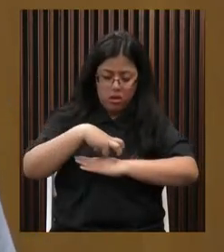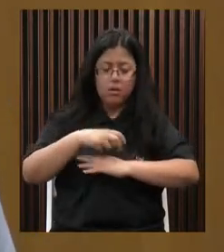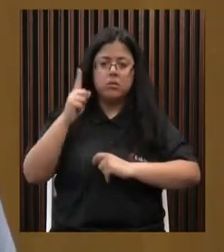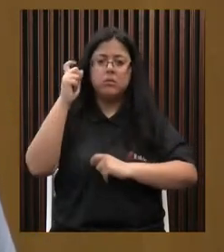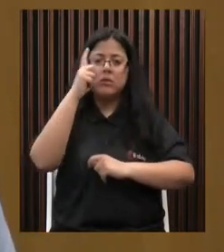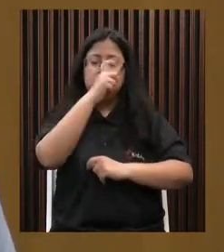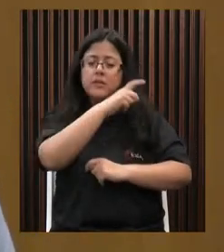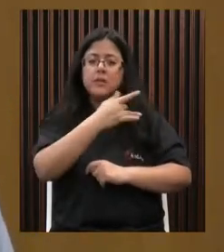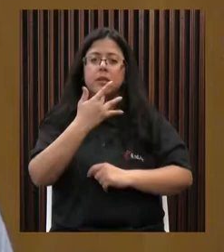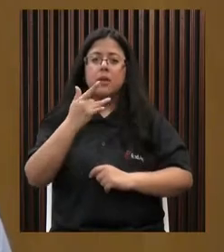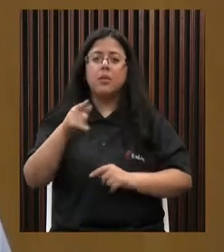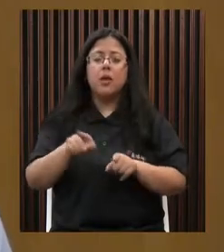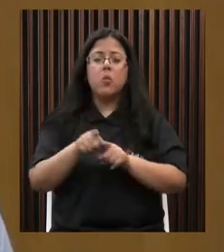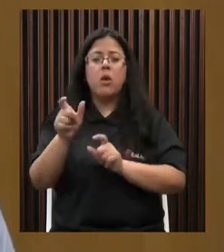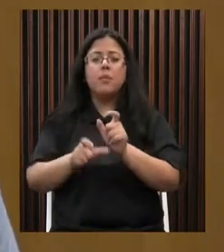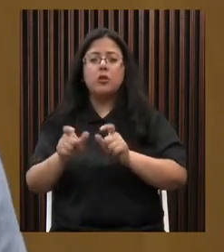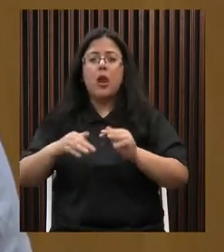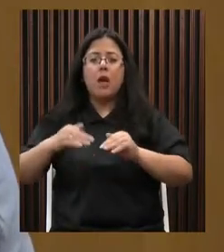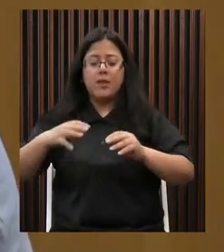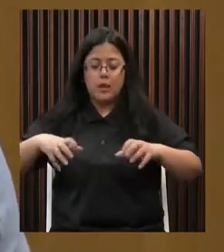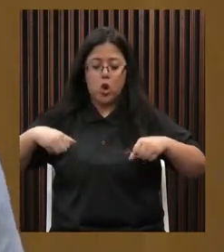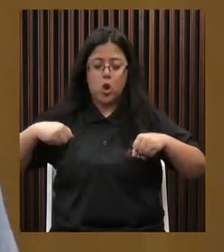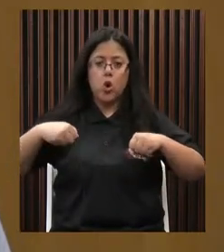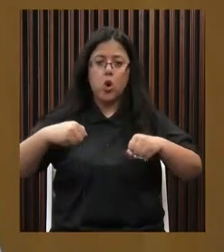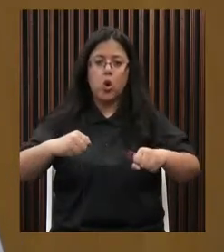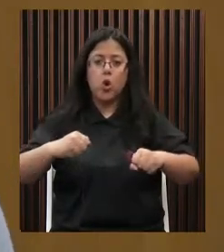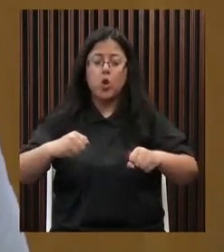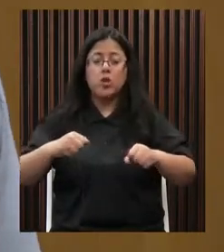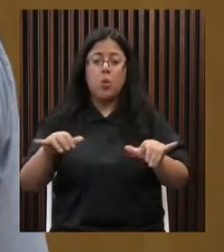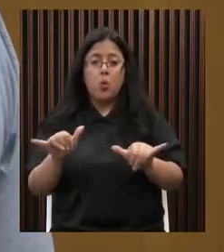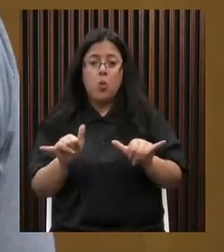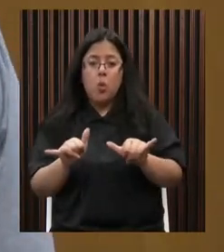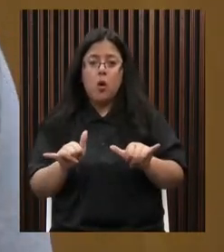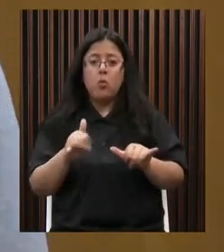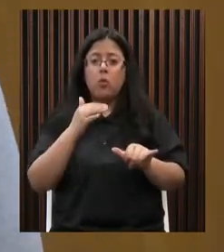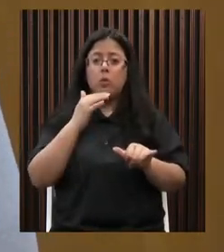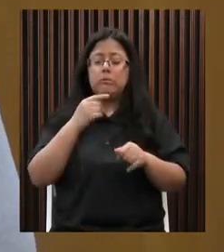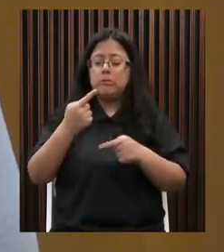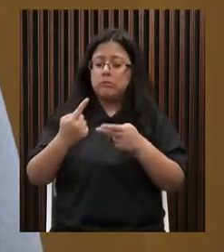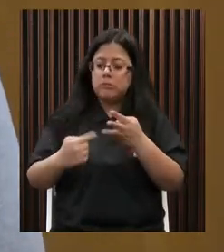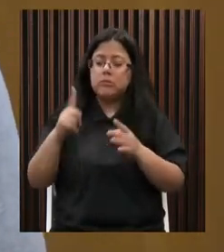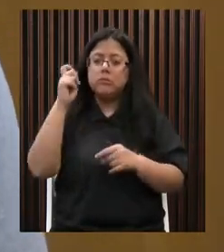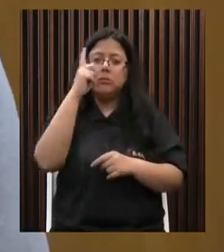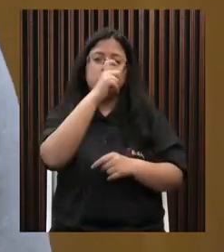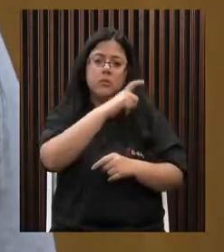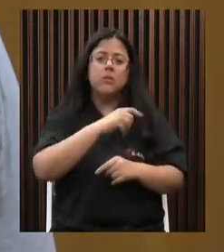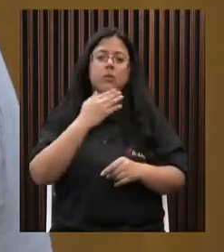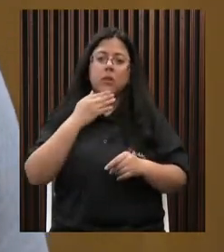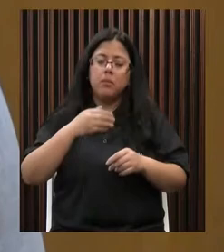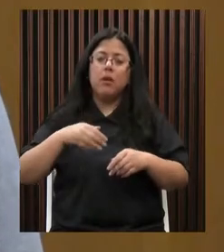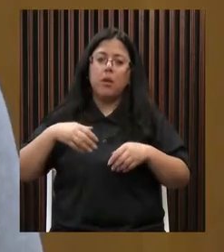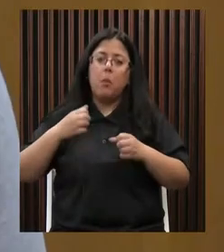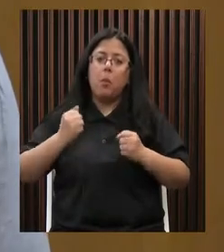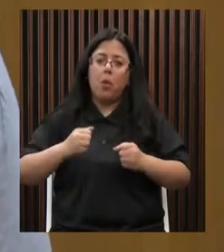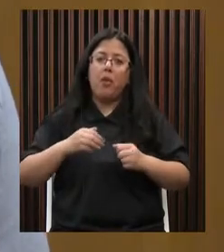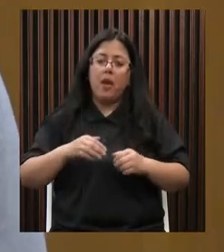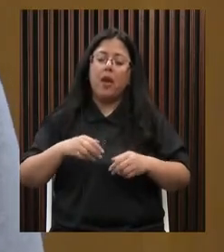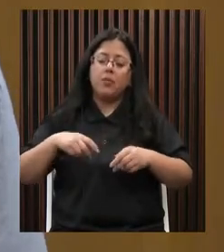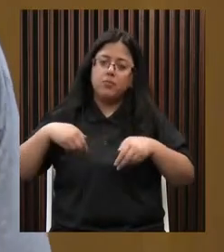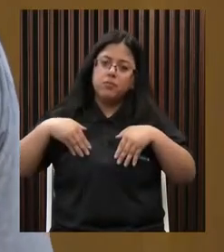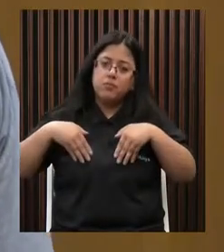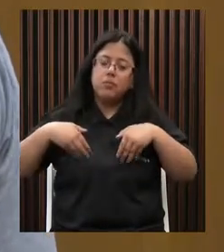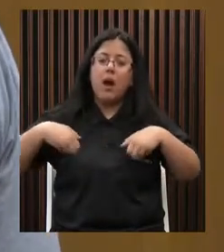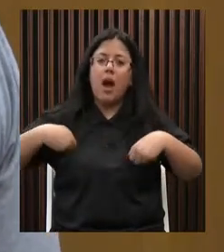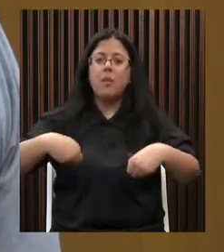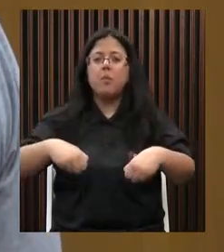con bebés, con algún tipo de carga, y también les dificulta mucho la movilidad. Entonces, lo que nosotros tratamos